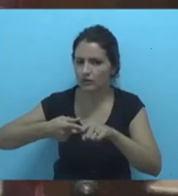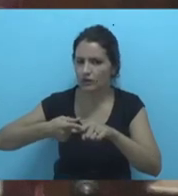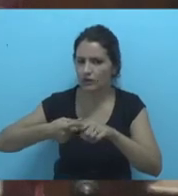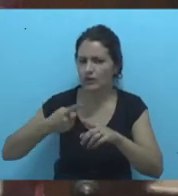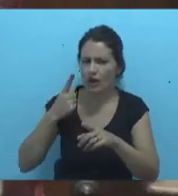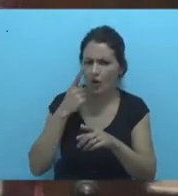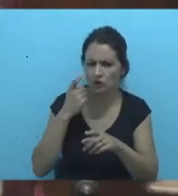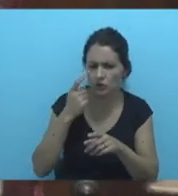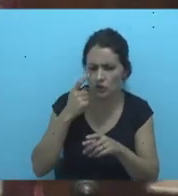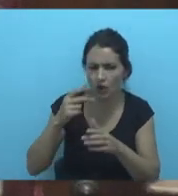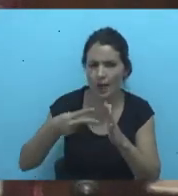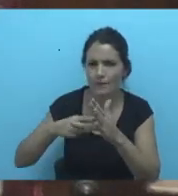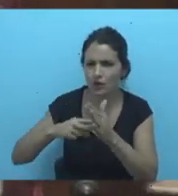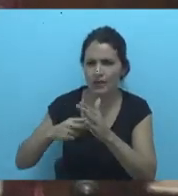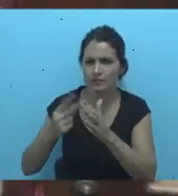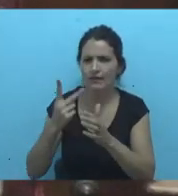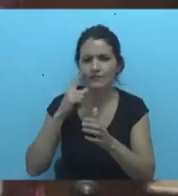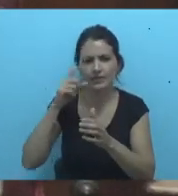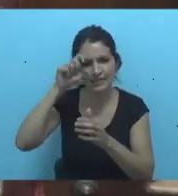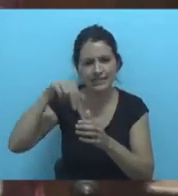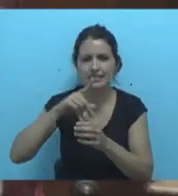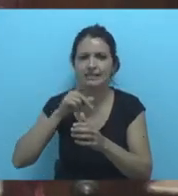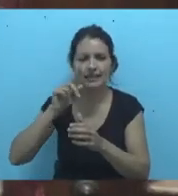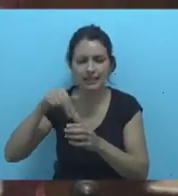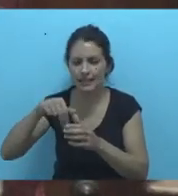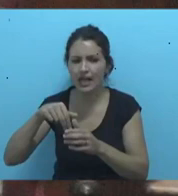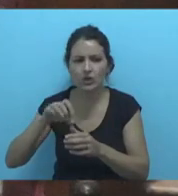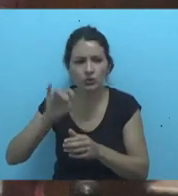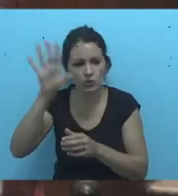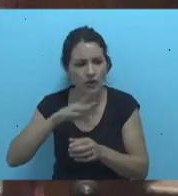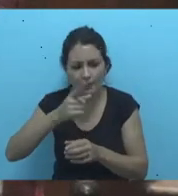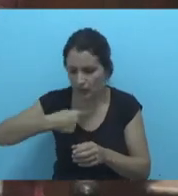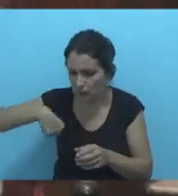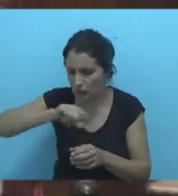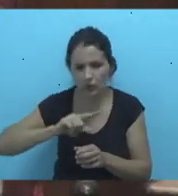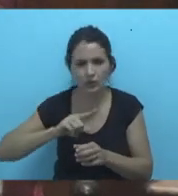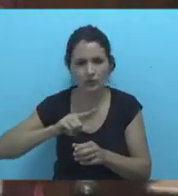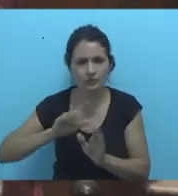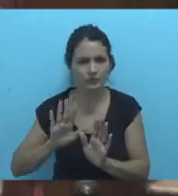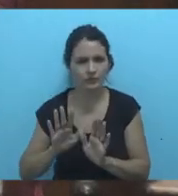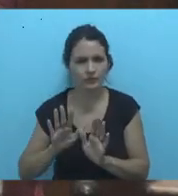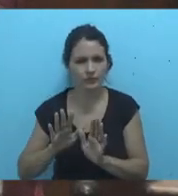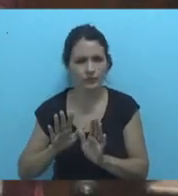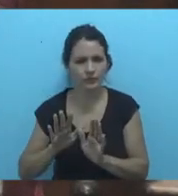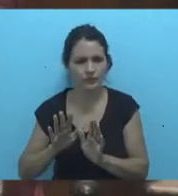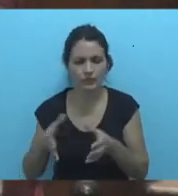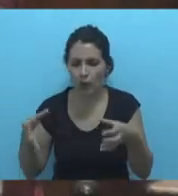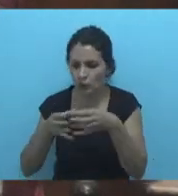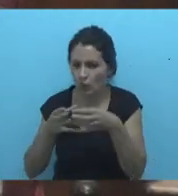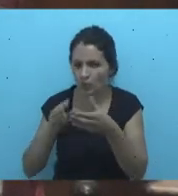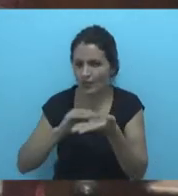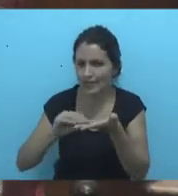seguimiento de la problemática de Vicentín es la comisión que todos nosotros integramos y que está representada casualmente por todos los bloques de esta